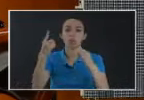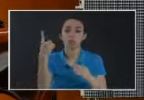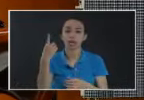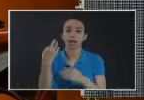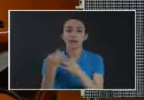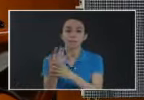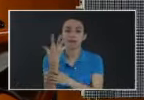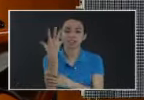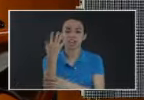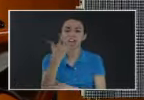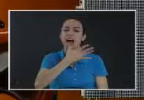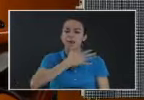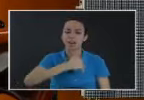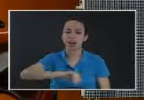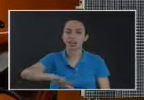envenene.